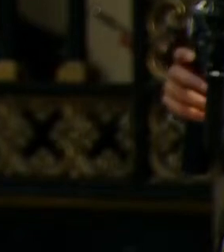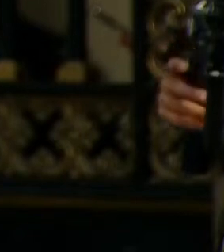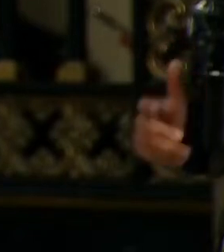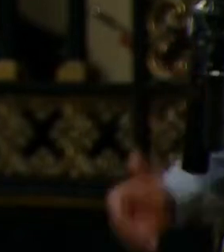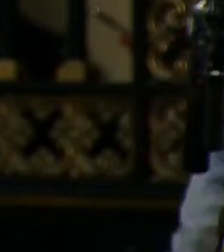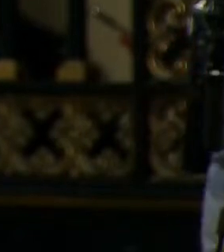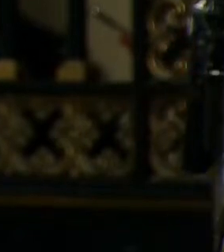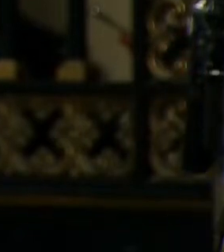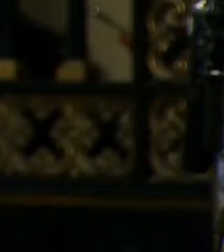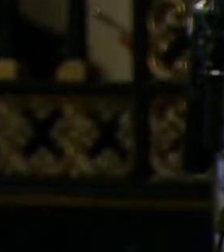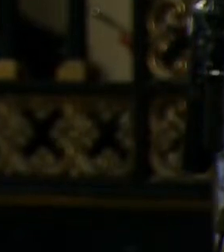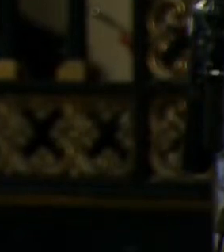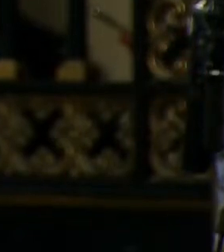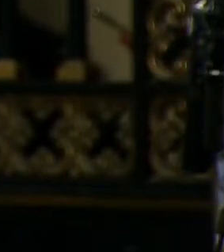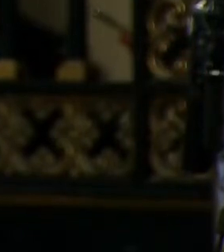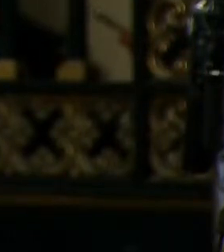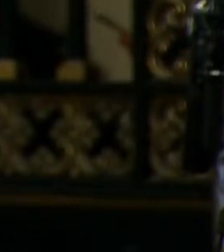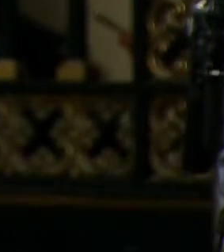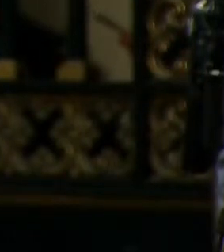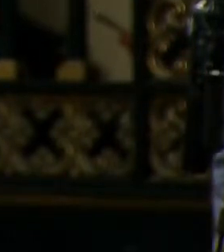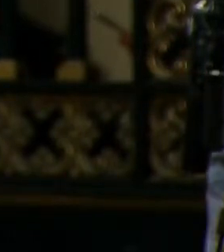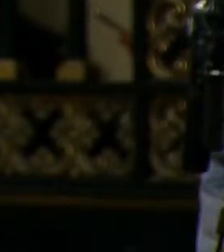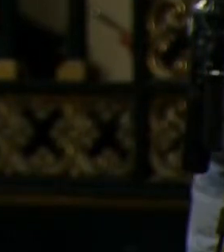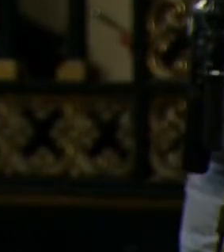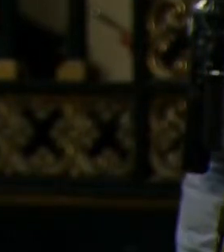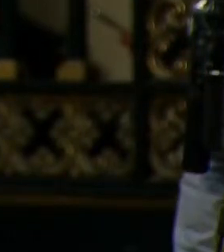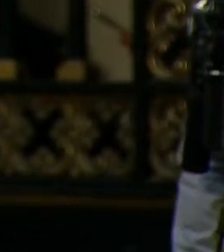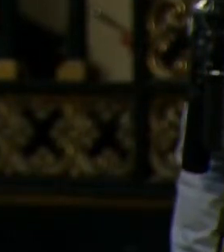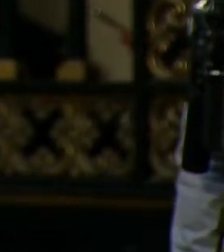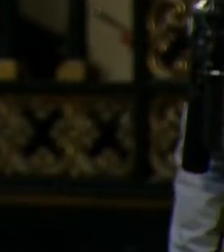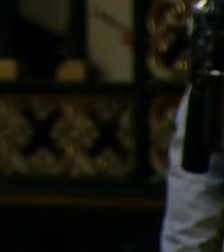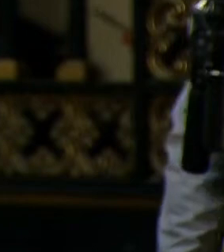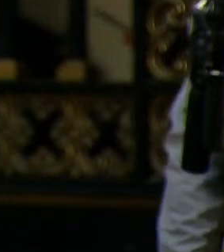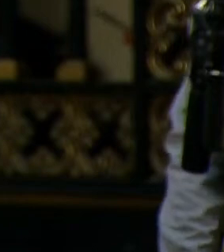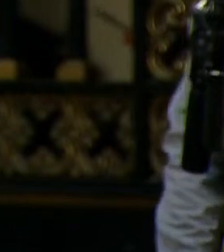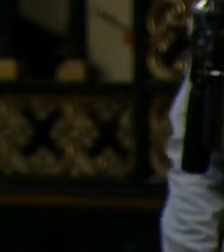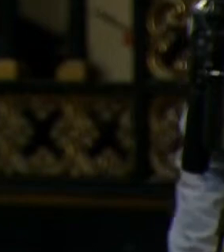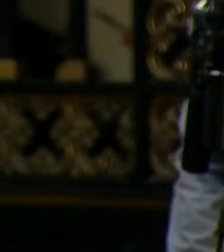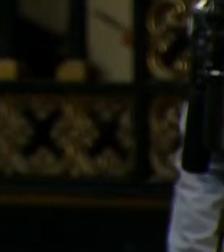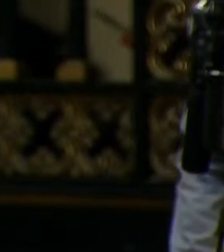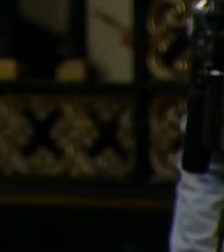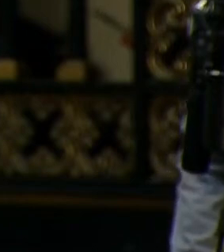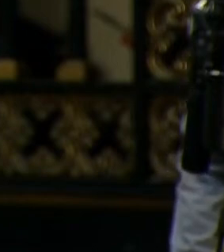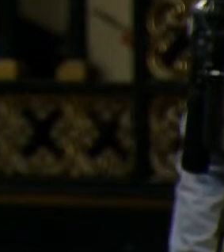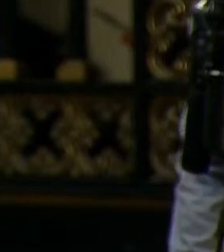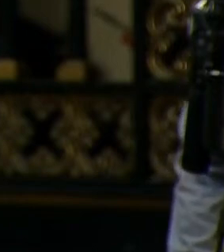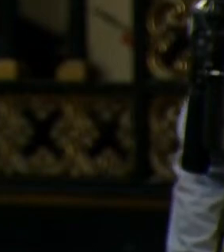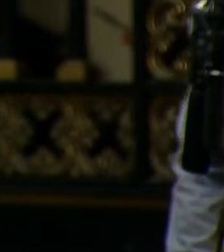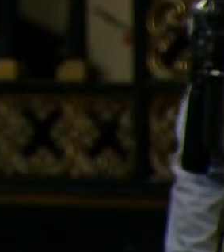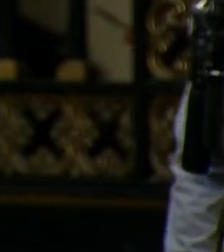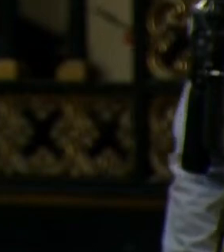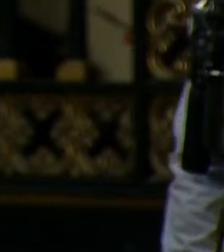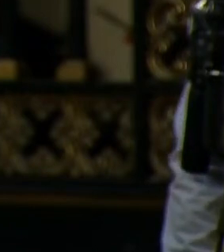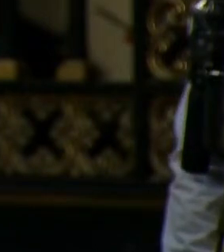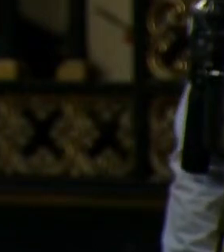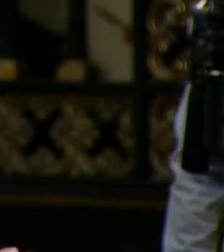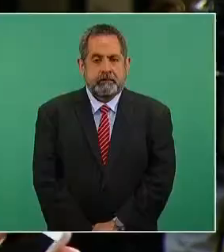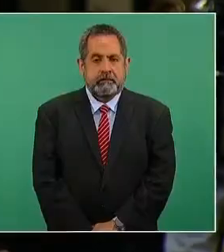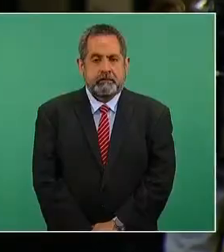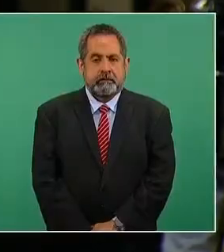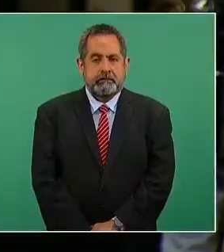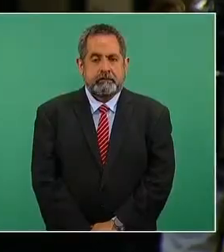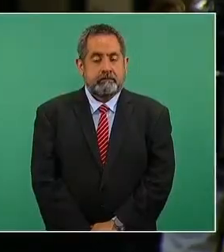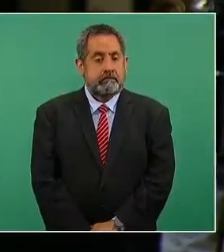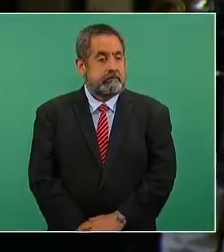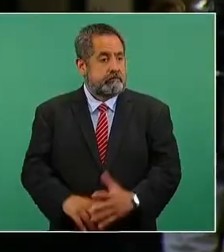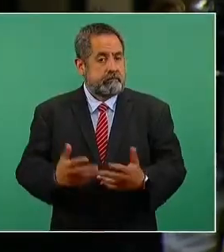a familias de migrantes. ¿Qué es lo que está pidiendo Estados Unidos? ¿Cómo se va a resolver pues esta crisis que hay? Porque entiendo hay ya incluso muchos